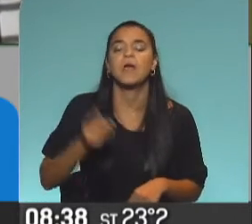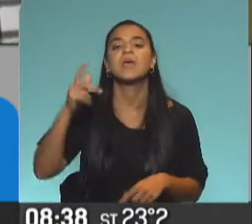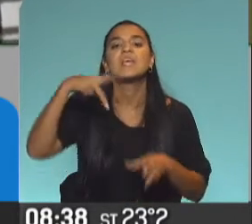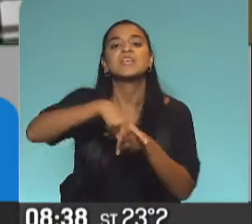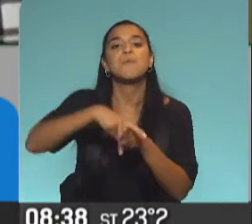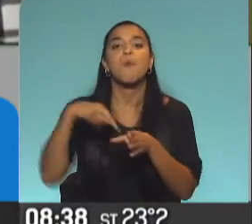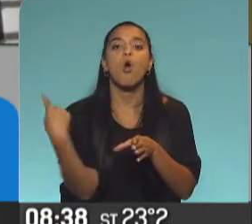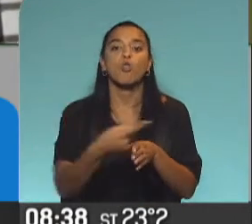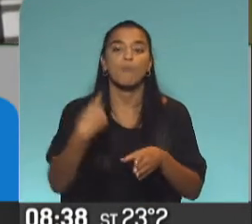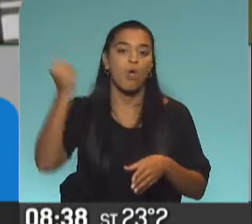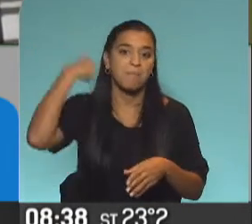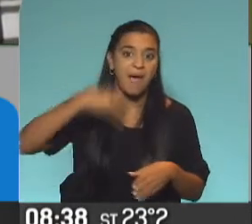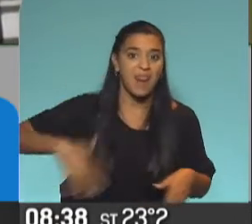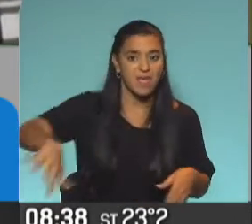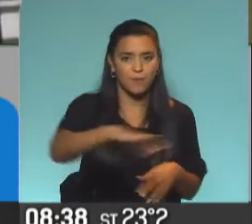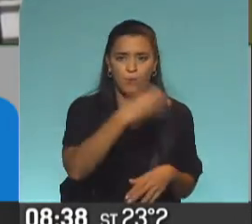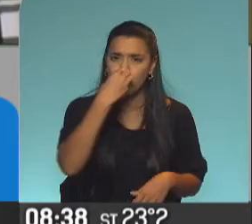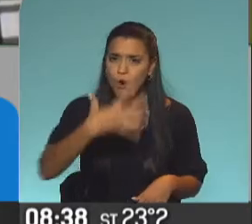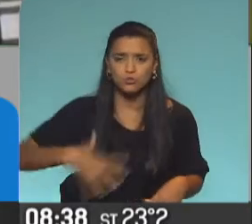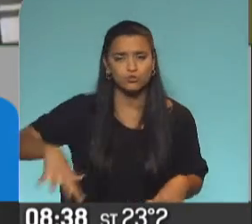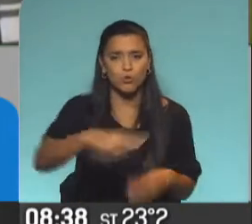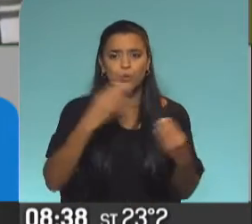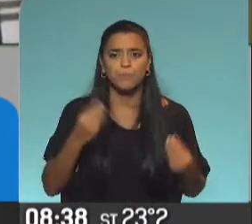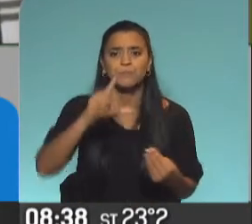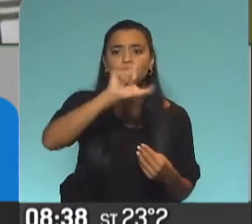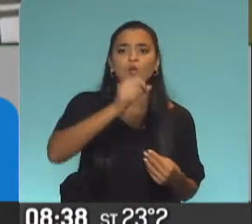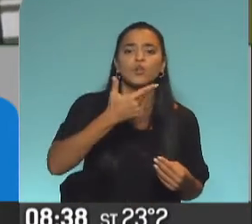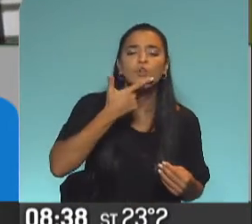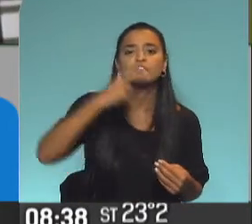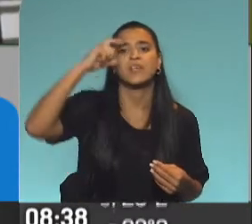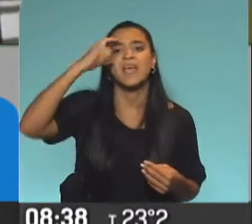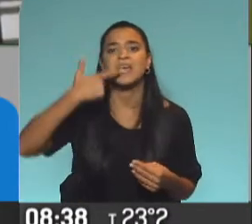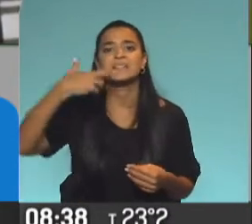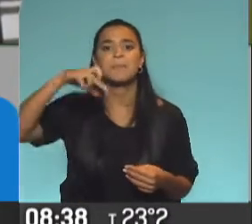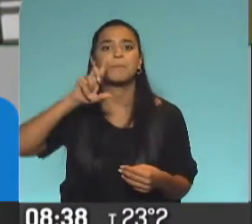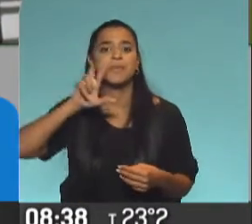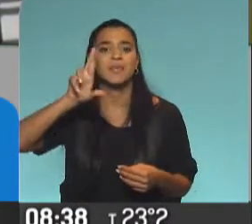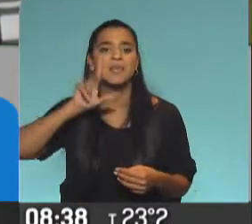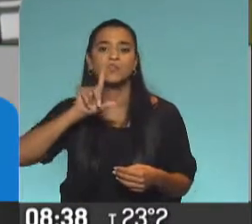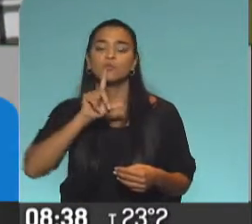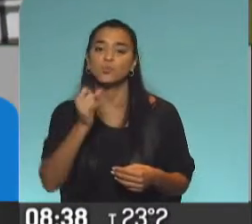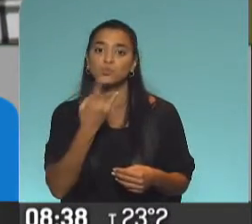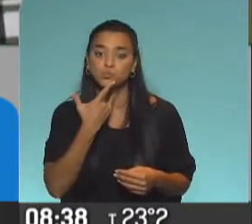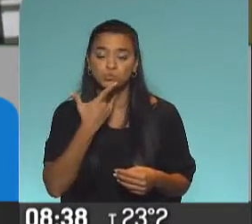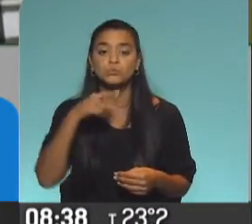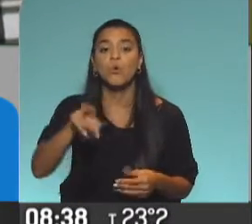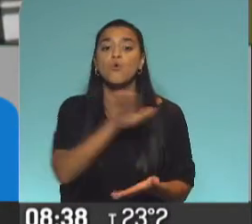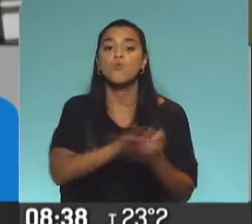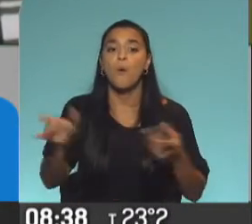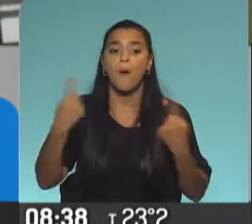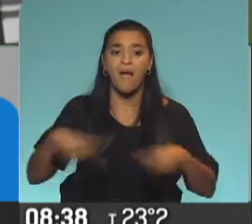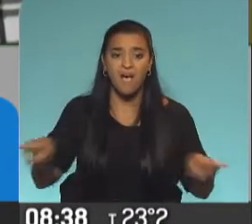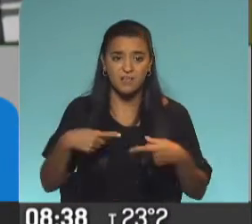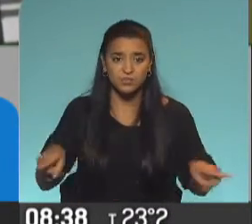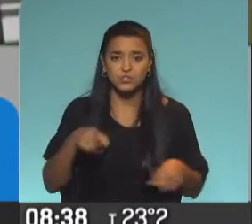de Palermo, un lugar realmente genial. Estamos hablando de Los Espíritus, que va a estar entonces presentando nuevos temas, una